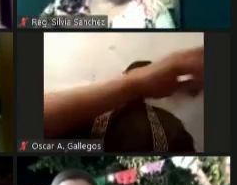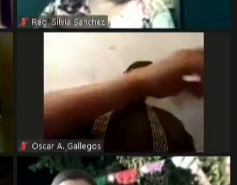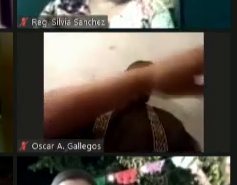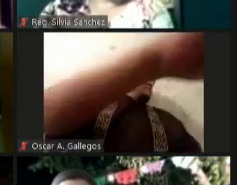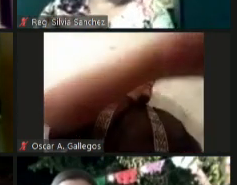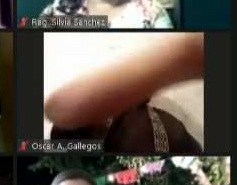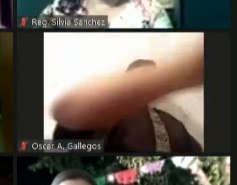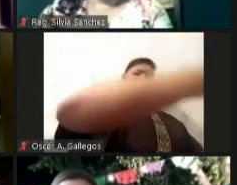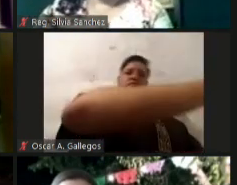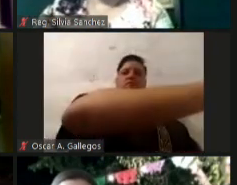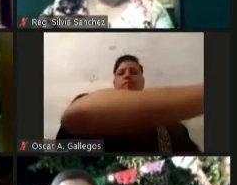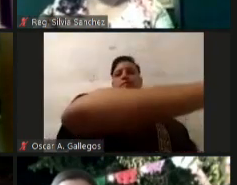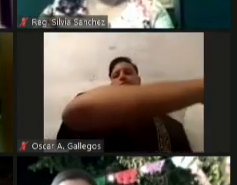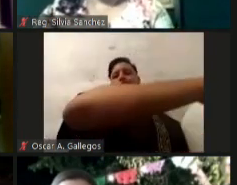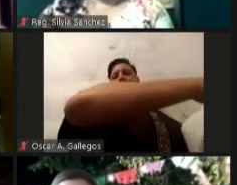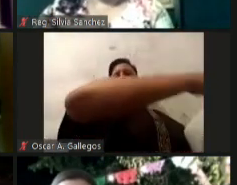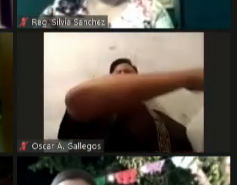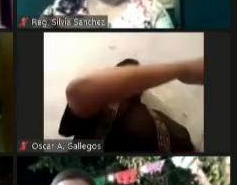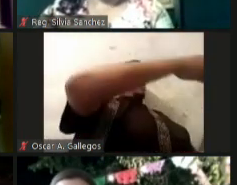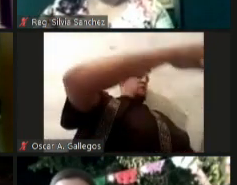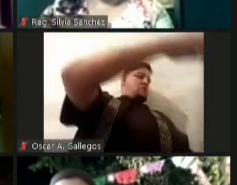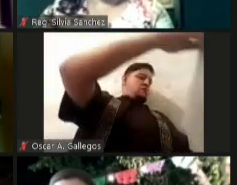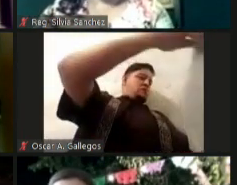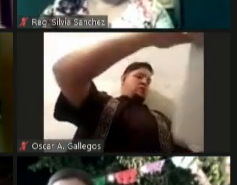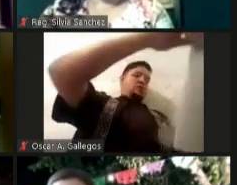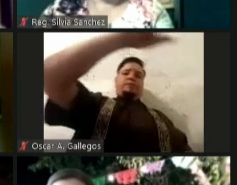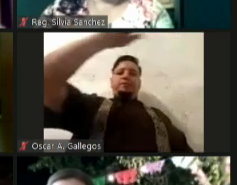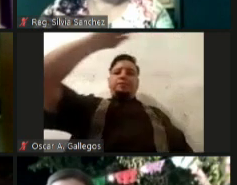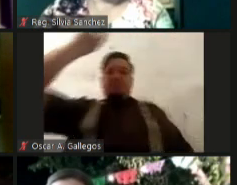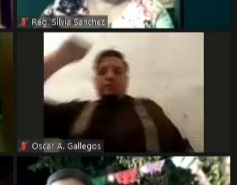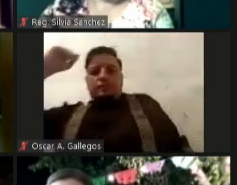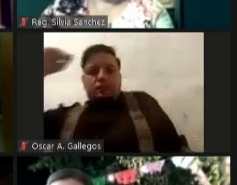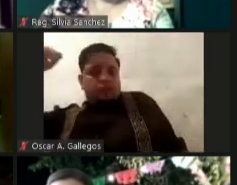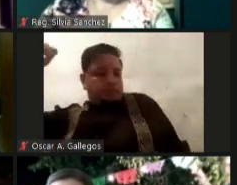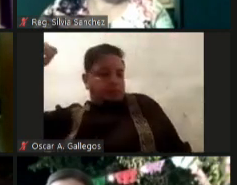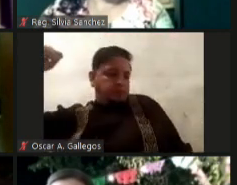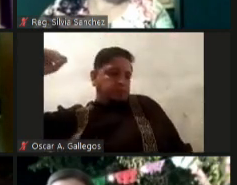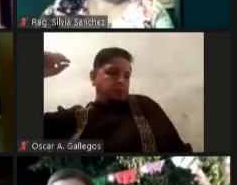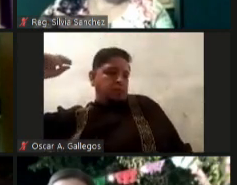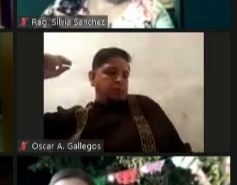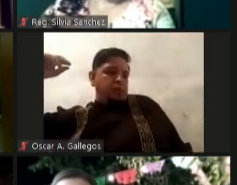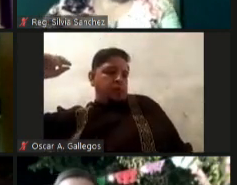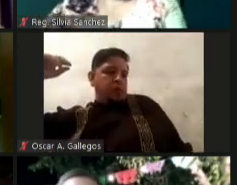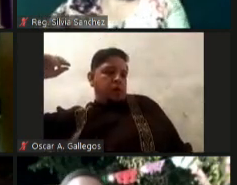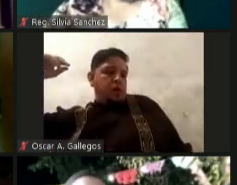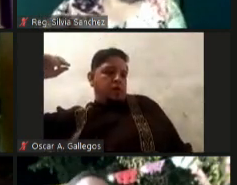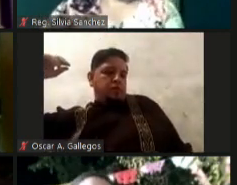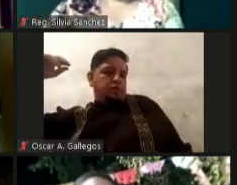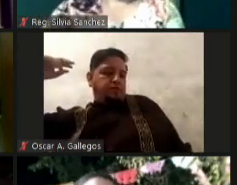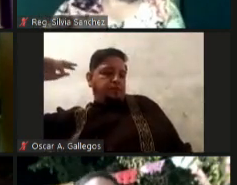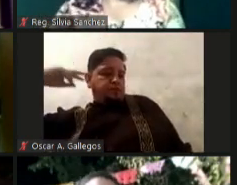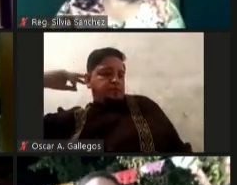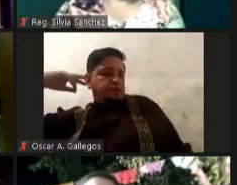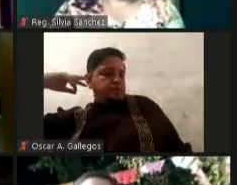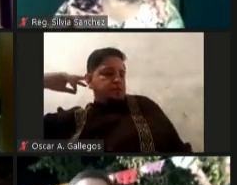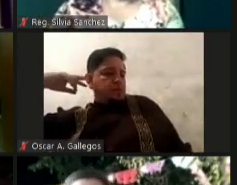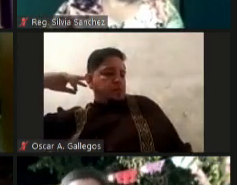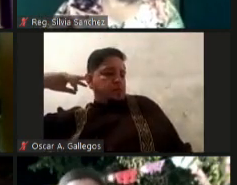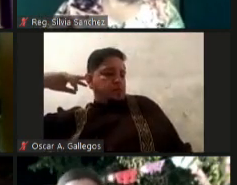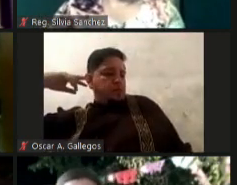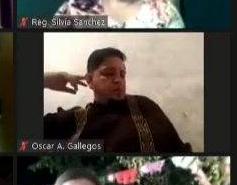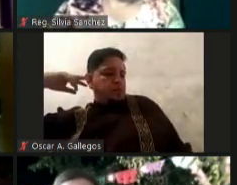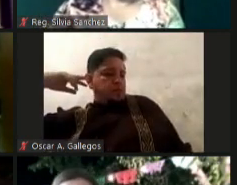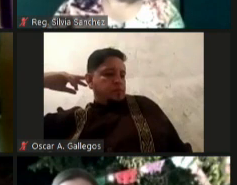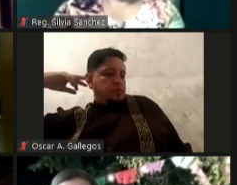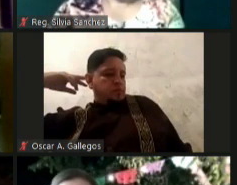estamos solicitando de manera absoluta al señor presidente que mantenga el consejo, porque